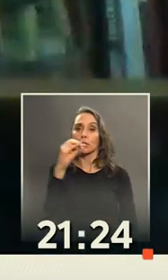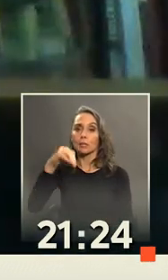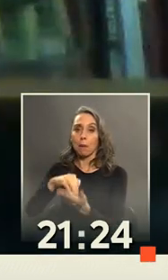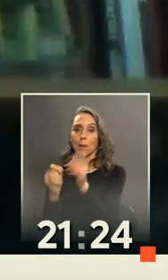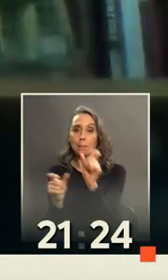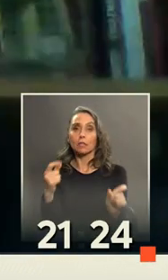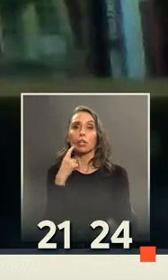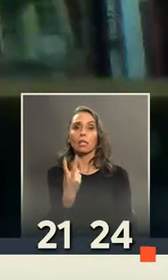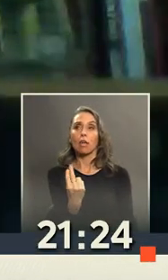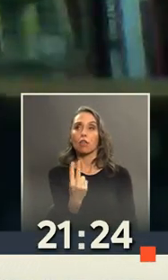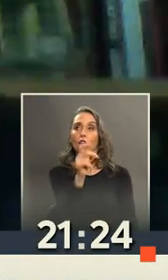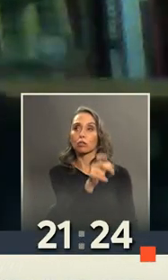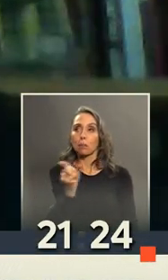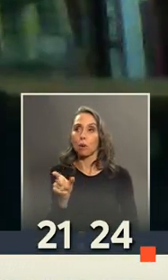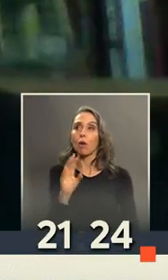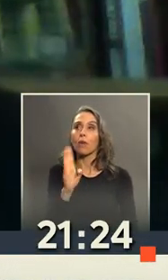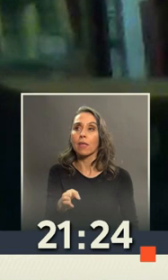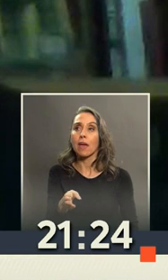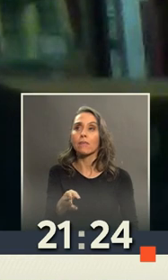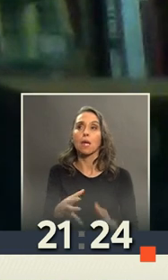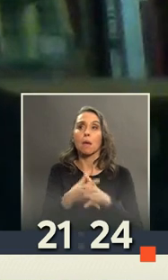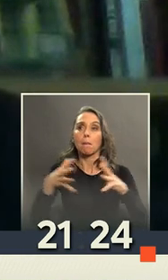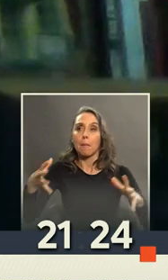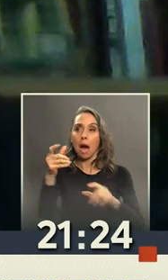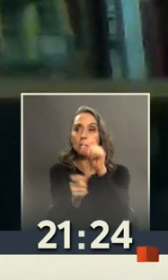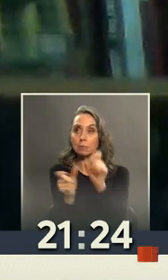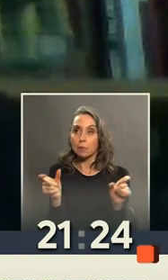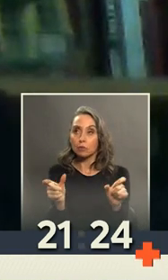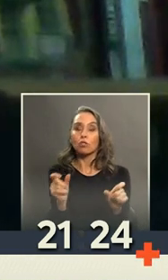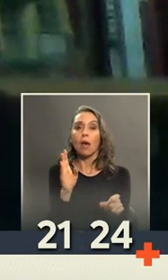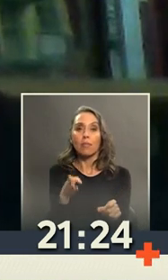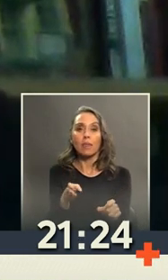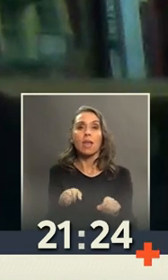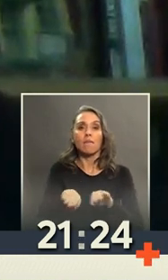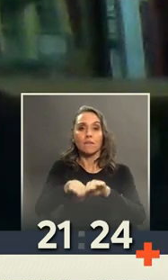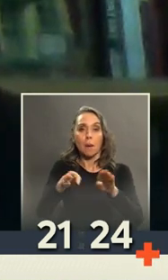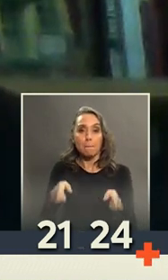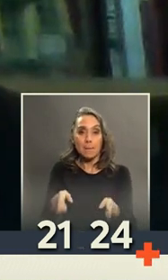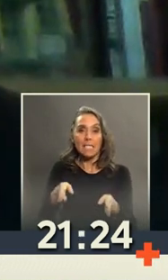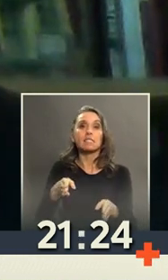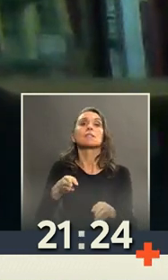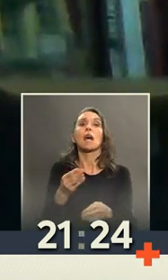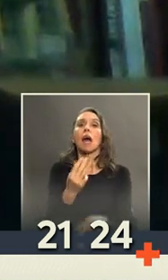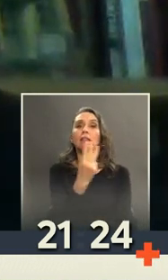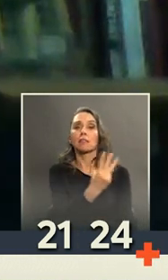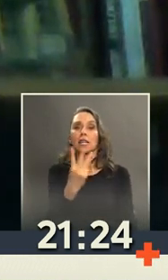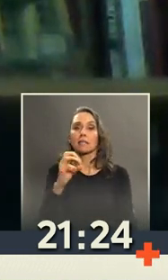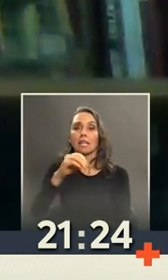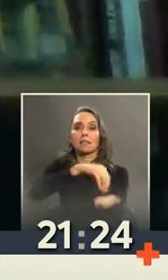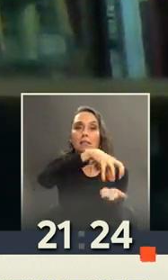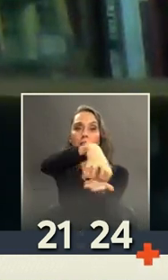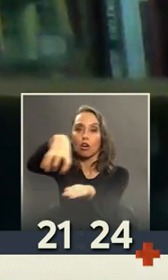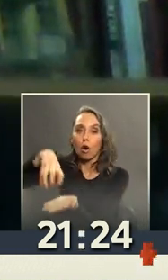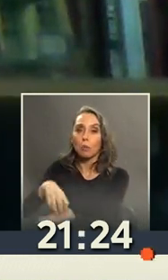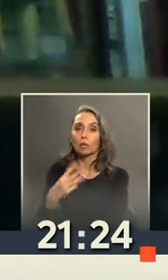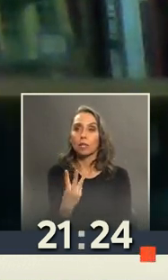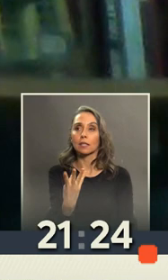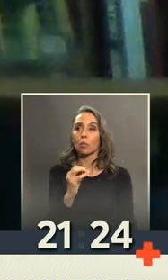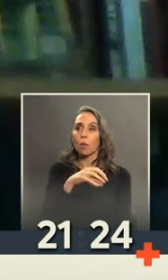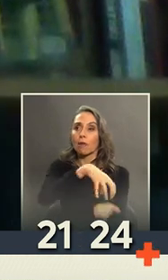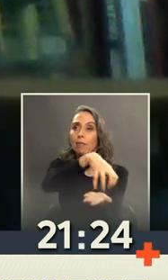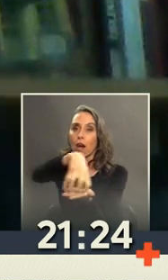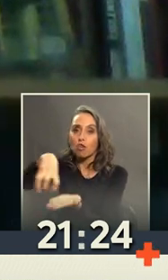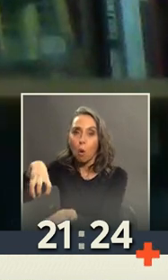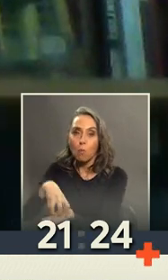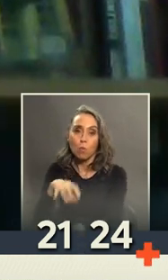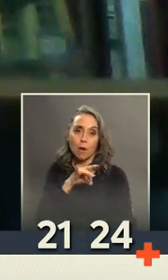12 personas. Debiera ser mucho más, porque debiéramos tener mesa en, no sé, 330 comunas, 340 comunas, casi